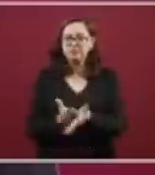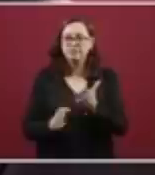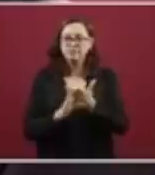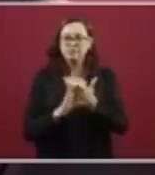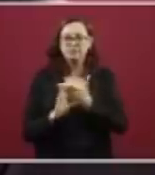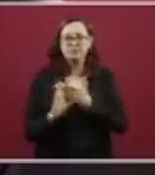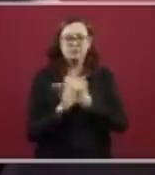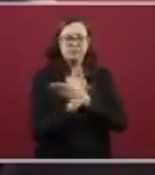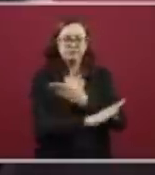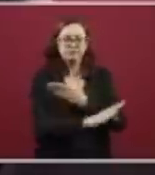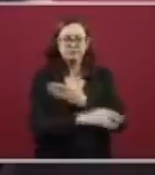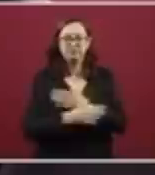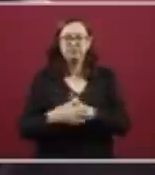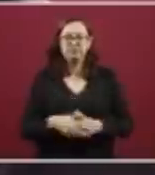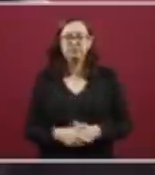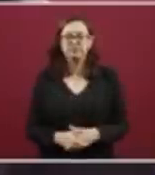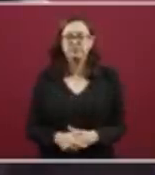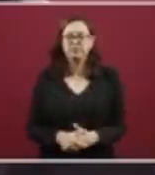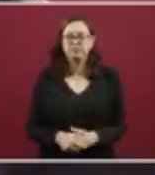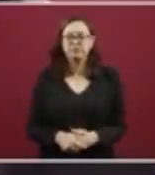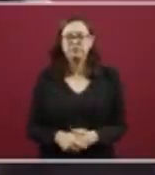Desde los primeros días